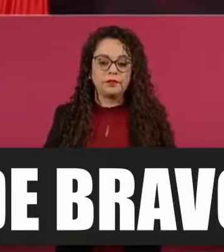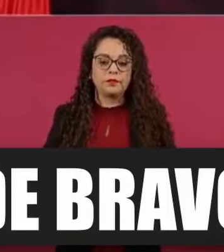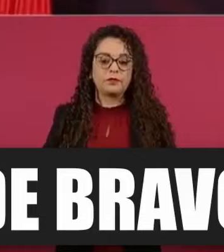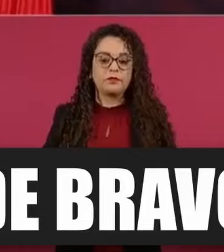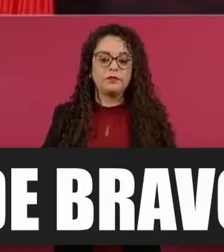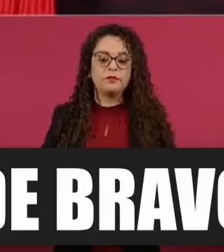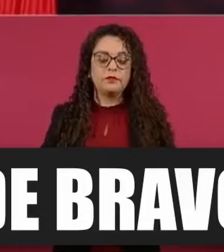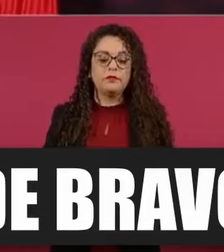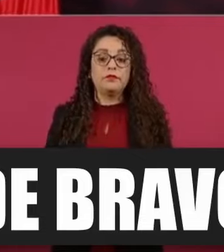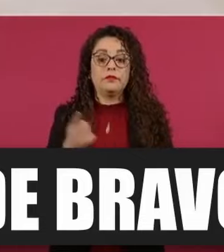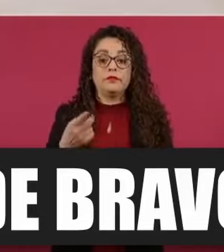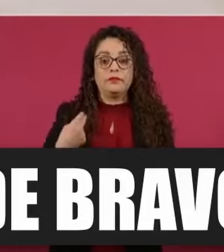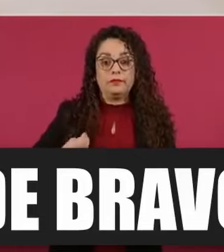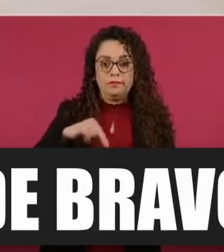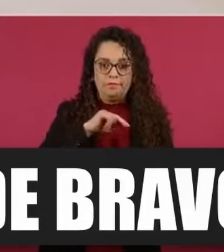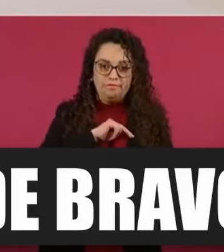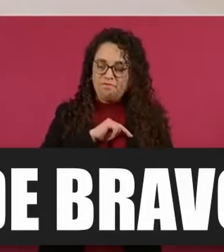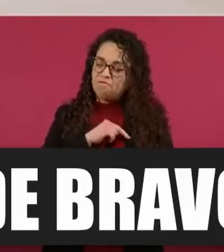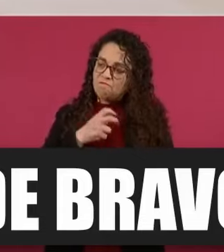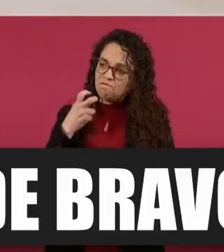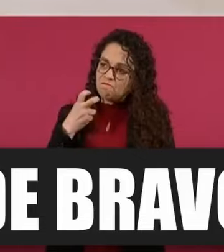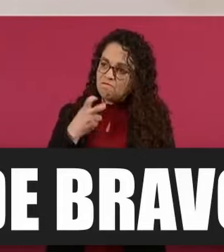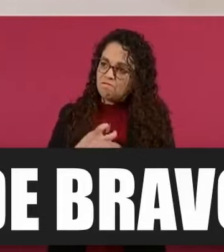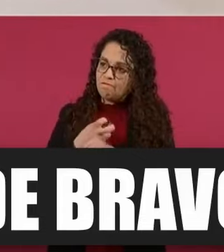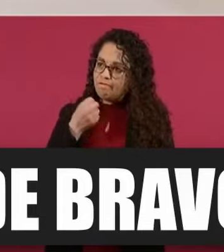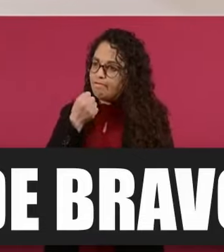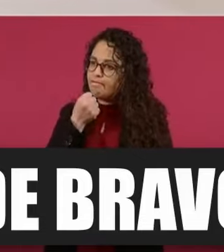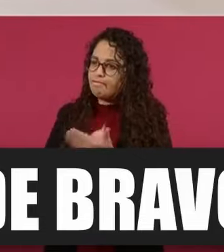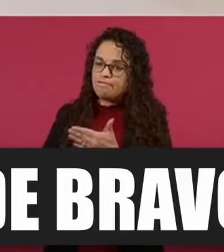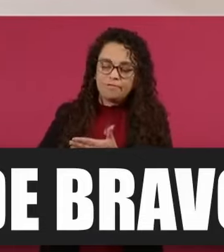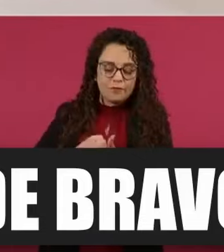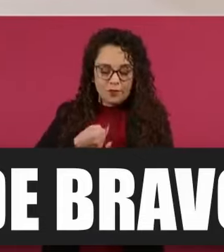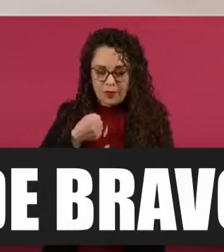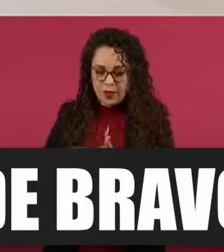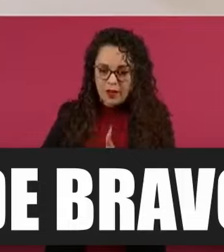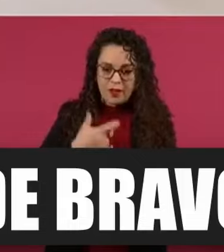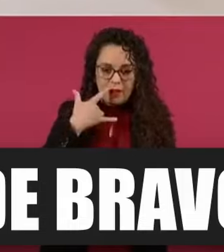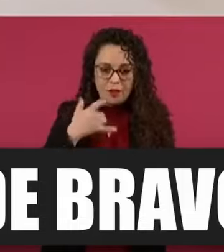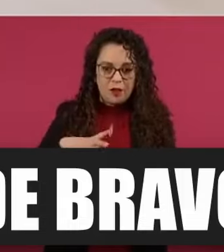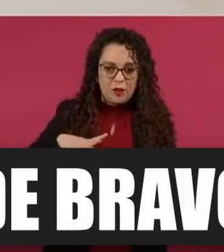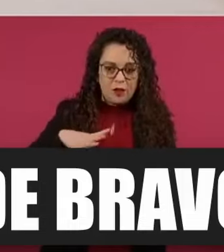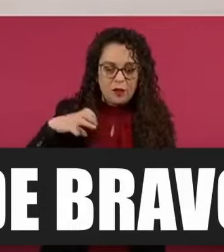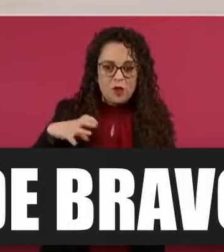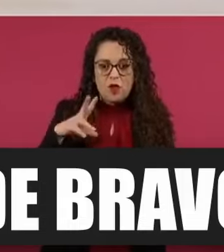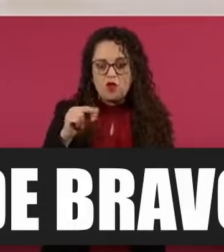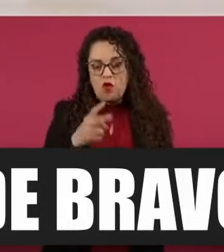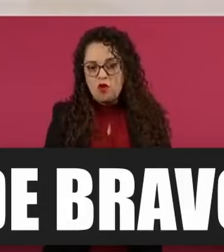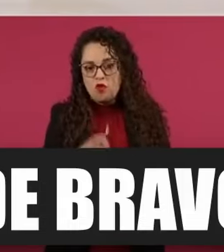a combatir la corrupción, a no permitir que se roben el dinero del presupuesto, que es dinero del pueblo. Es que por